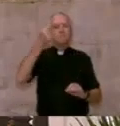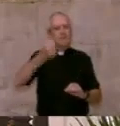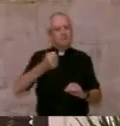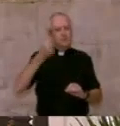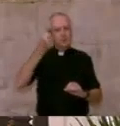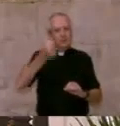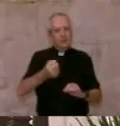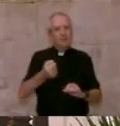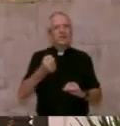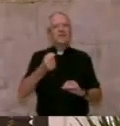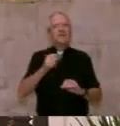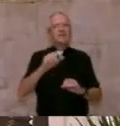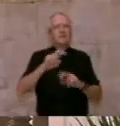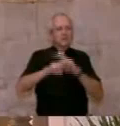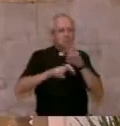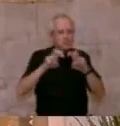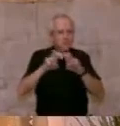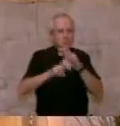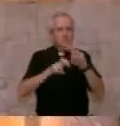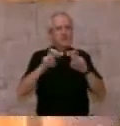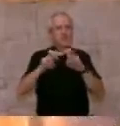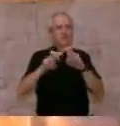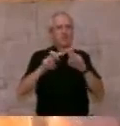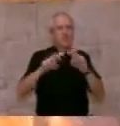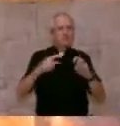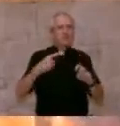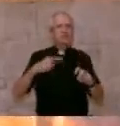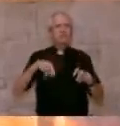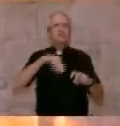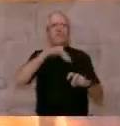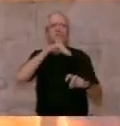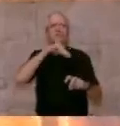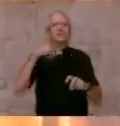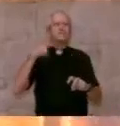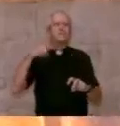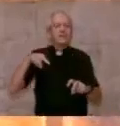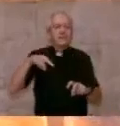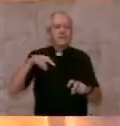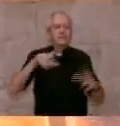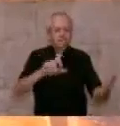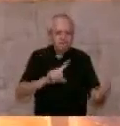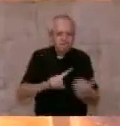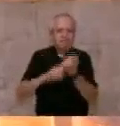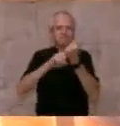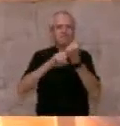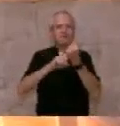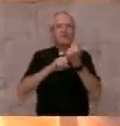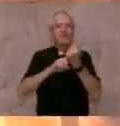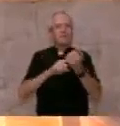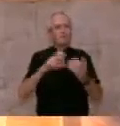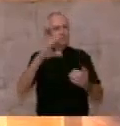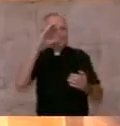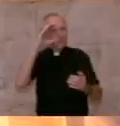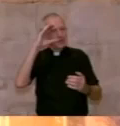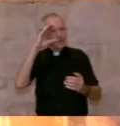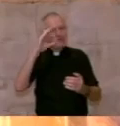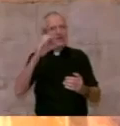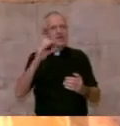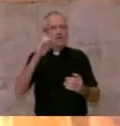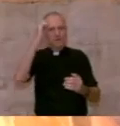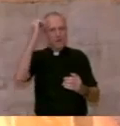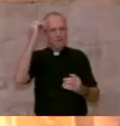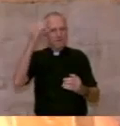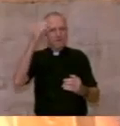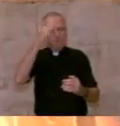buen pastor que nos busca cuando somos como ovejas perdidas, tal y como hemos escuchado en